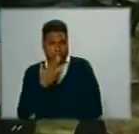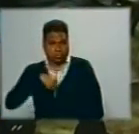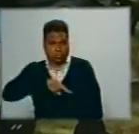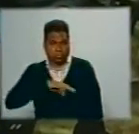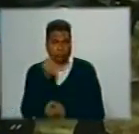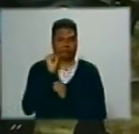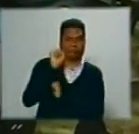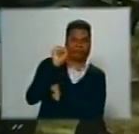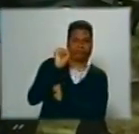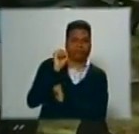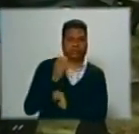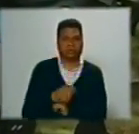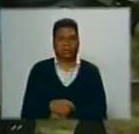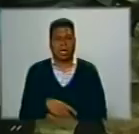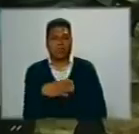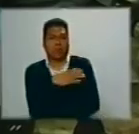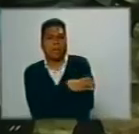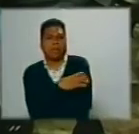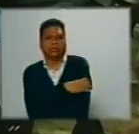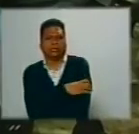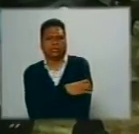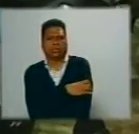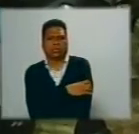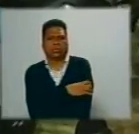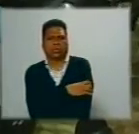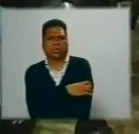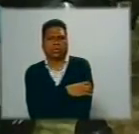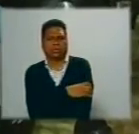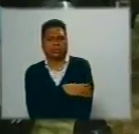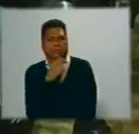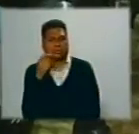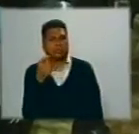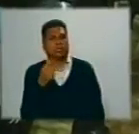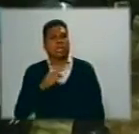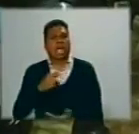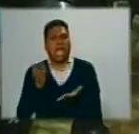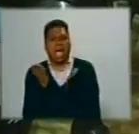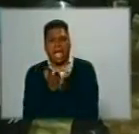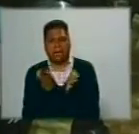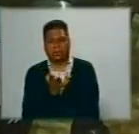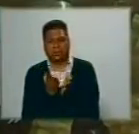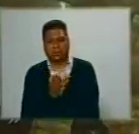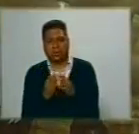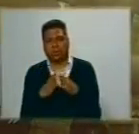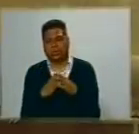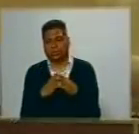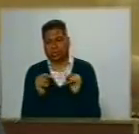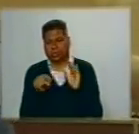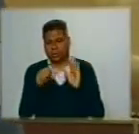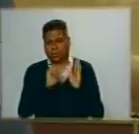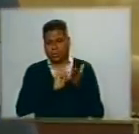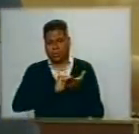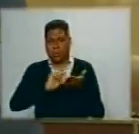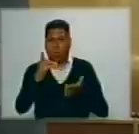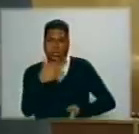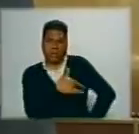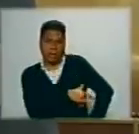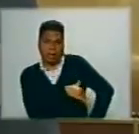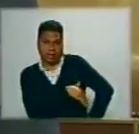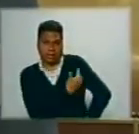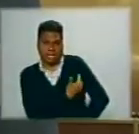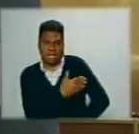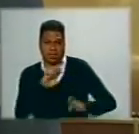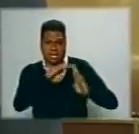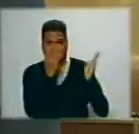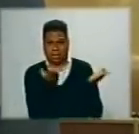enfrentando, es una derecha formada en las mejores, entre comillas y subrayada, universidades del